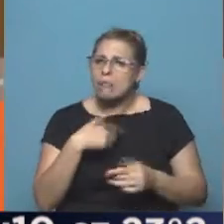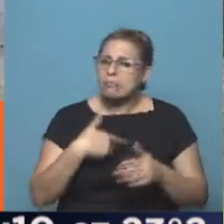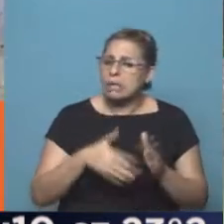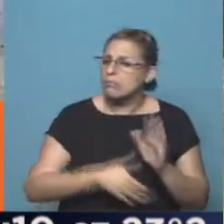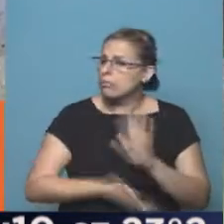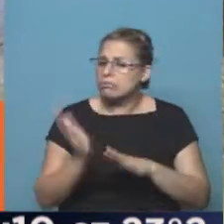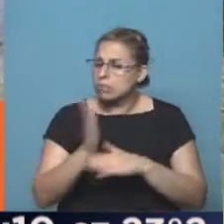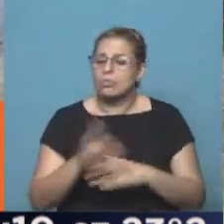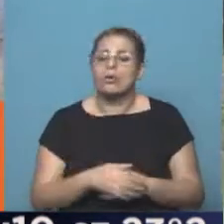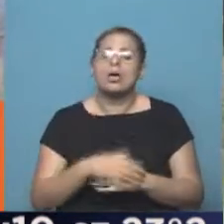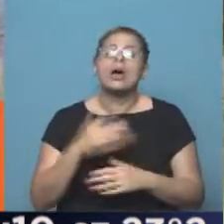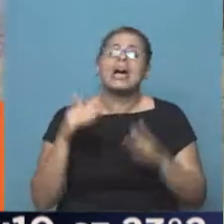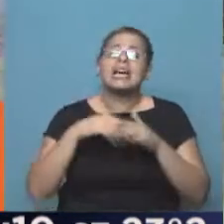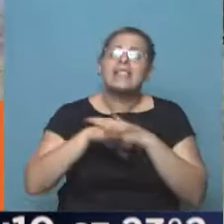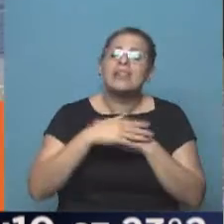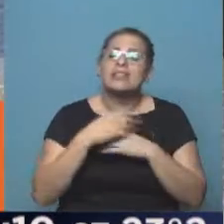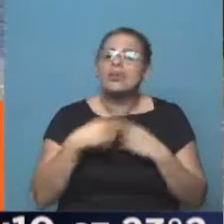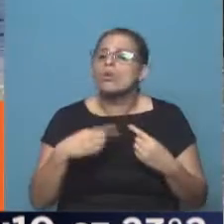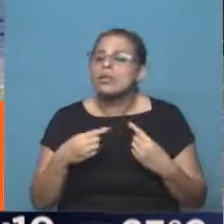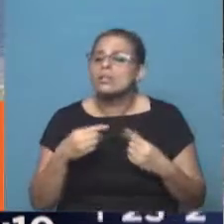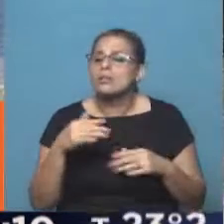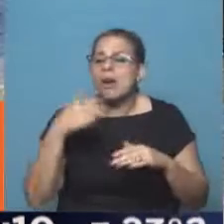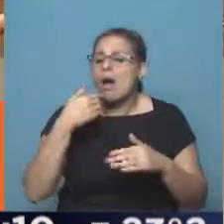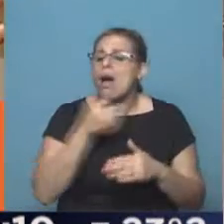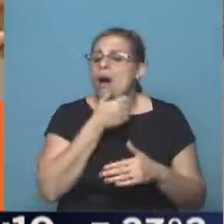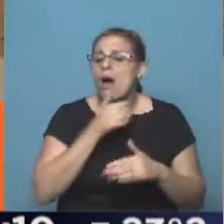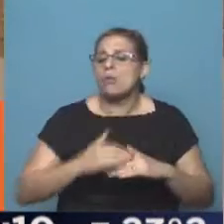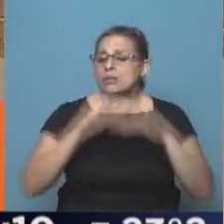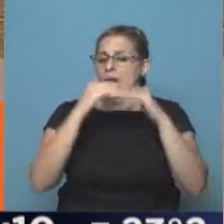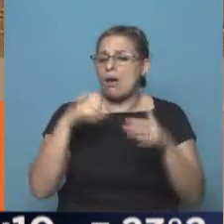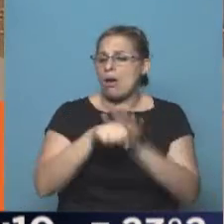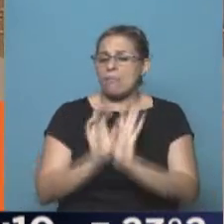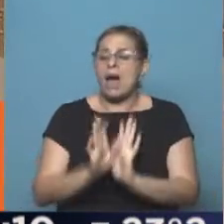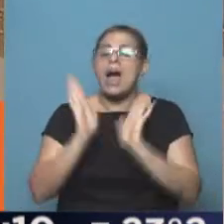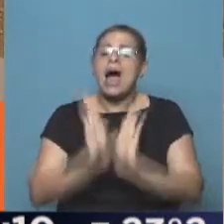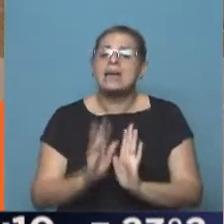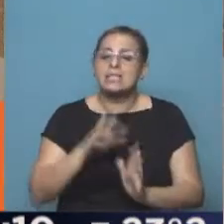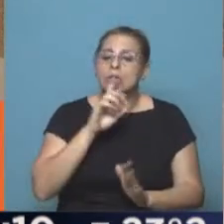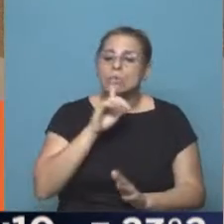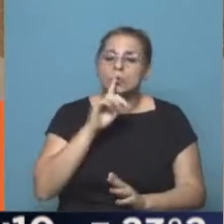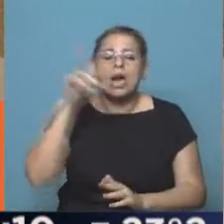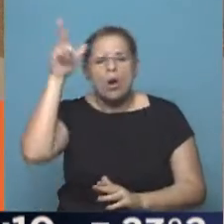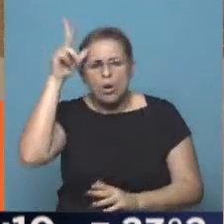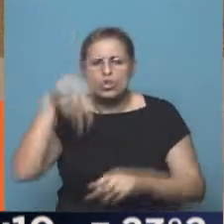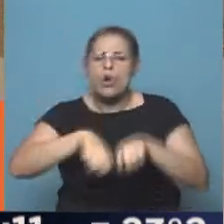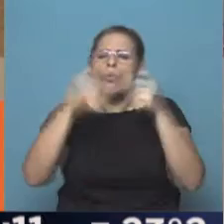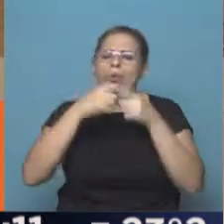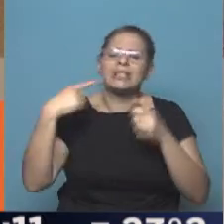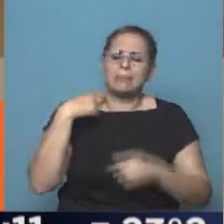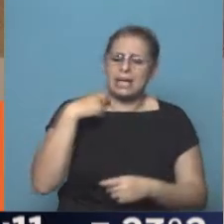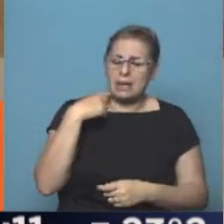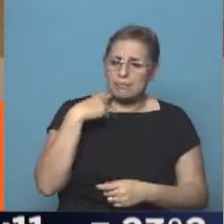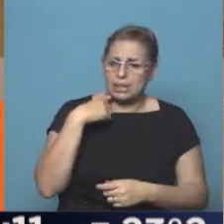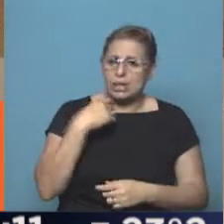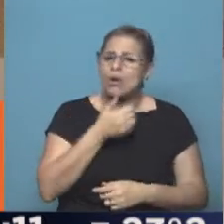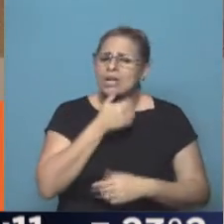que tenía adentro? Todo adentro, quedó todo bajo el agua. Este es el panorama que presenta la Ruta 8 a la altura del puente de Pergamino, el que